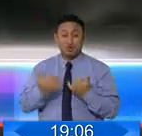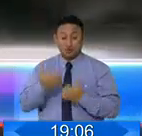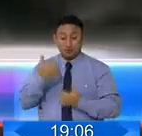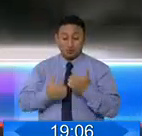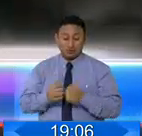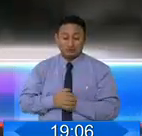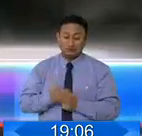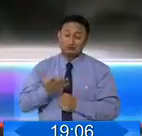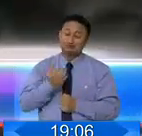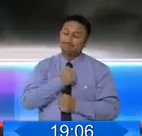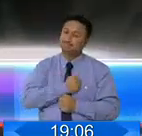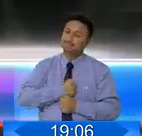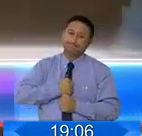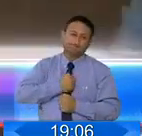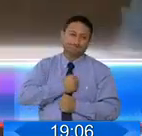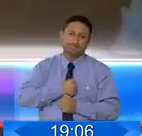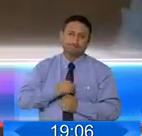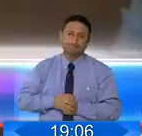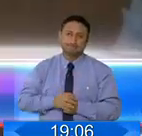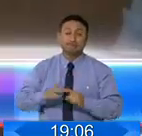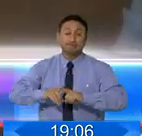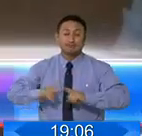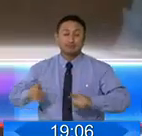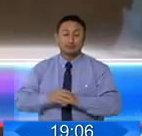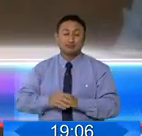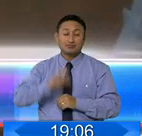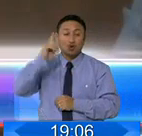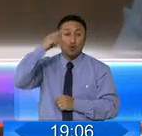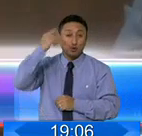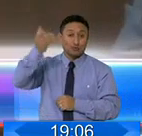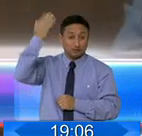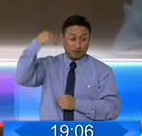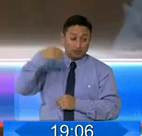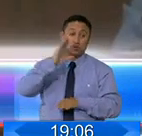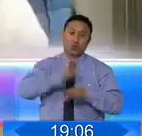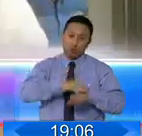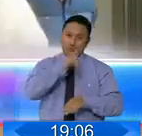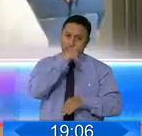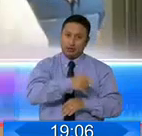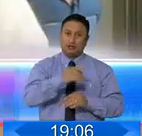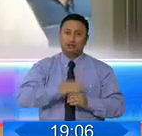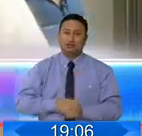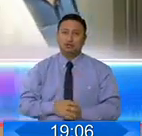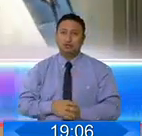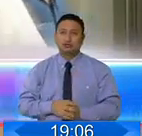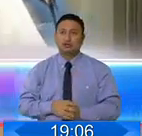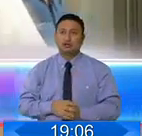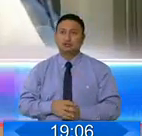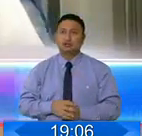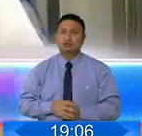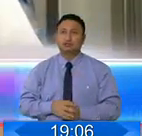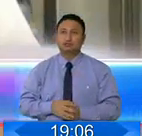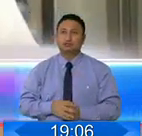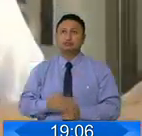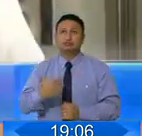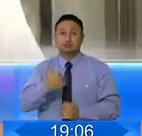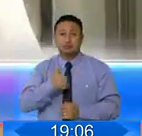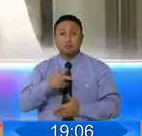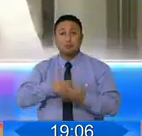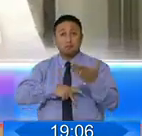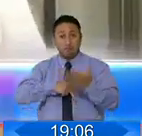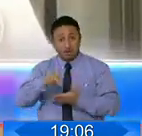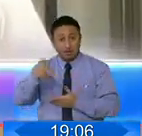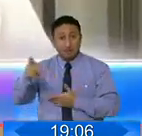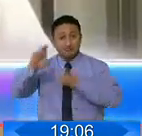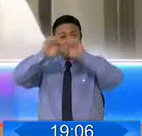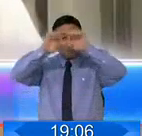al país al tiempo que responsabilizó al gobierno anterior. Que no solo tenemos que pagarle a Chevron miles de